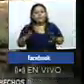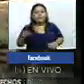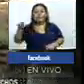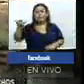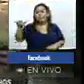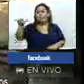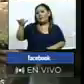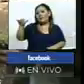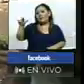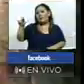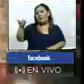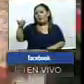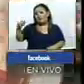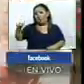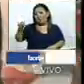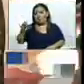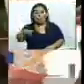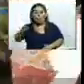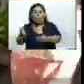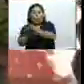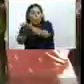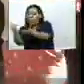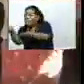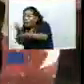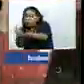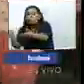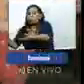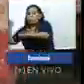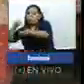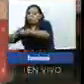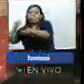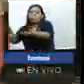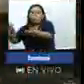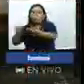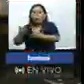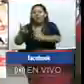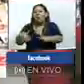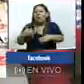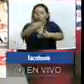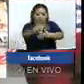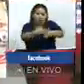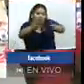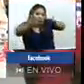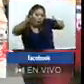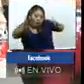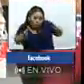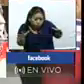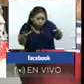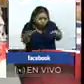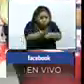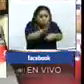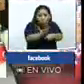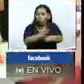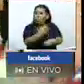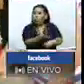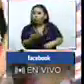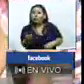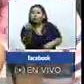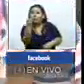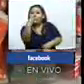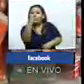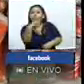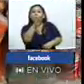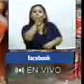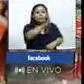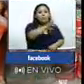Yayantique, en La Unión, varias personas decidieron enviar cajas repletas de productos para que